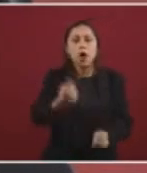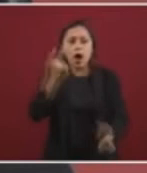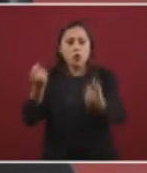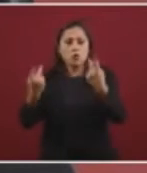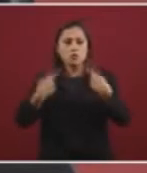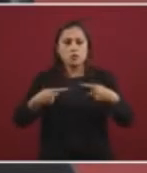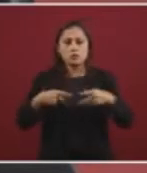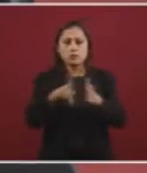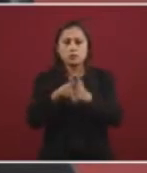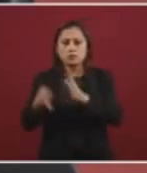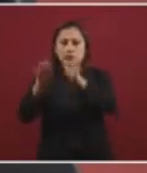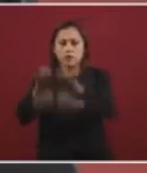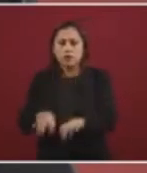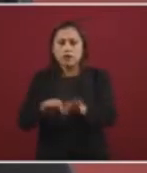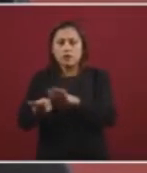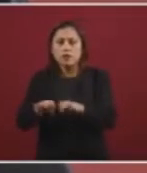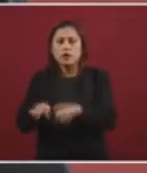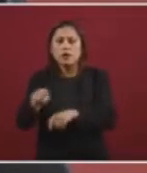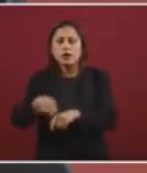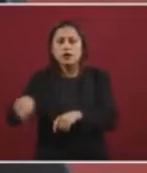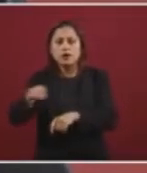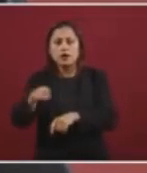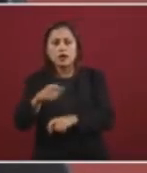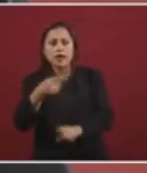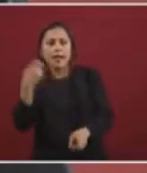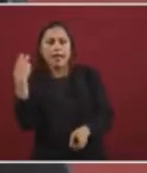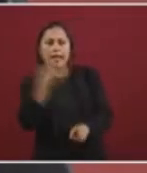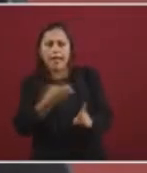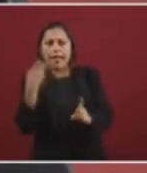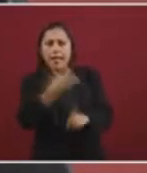gobierno podía ser despedido.